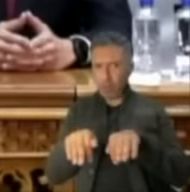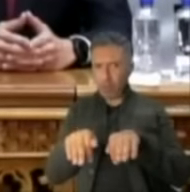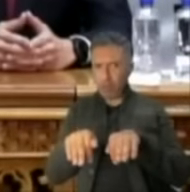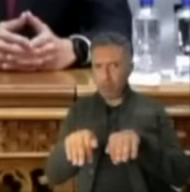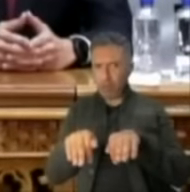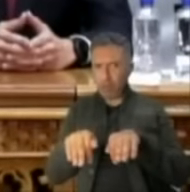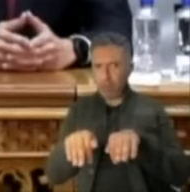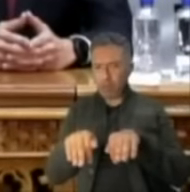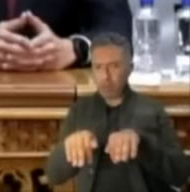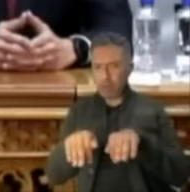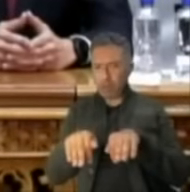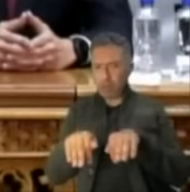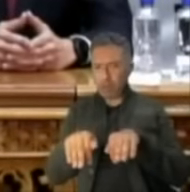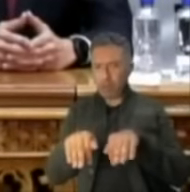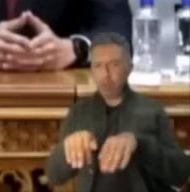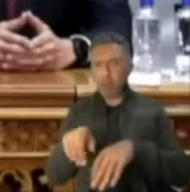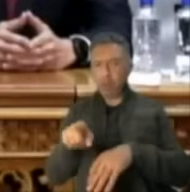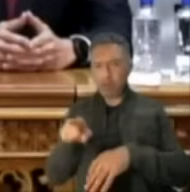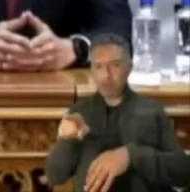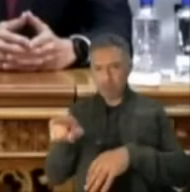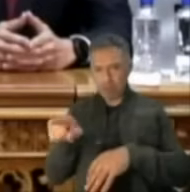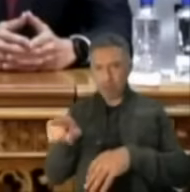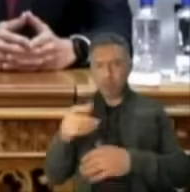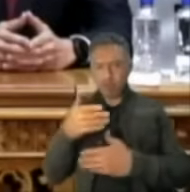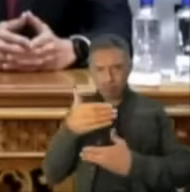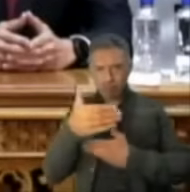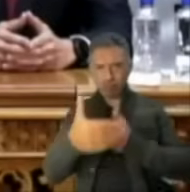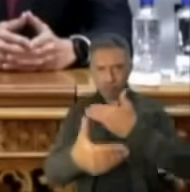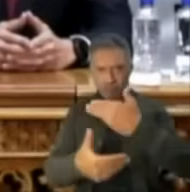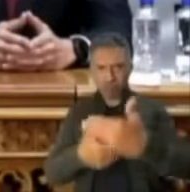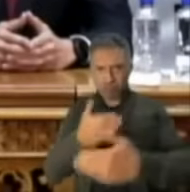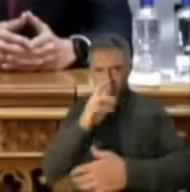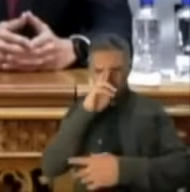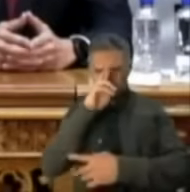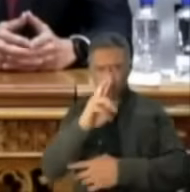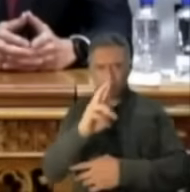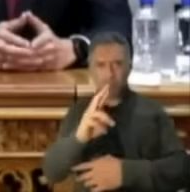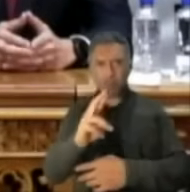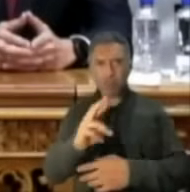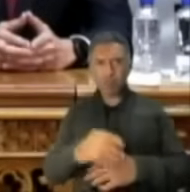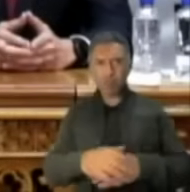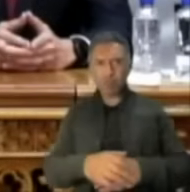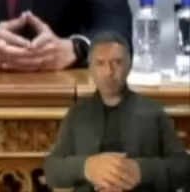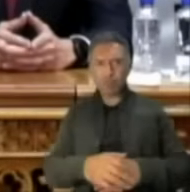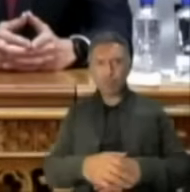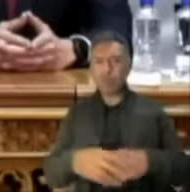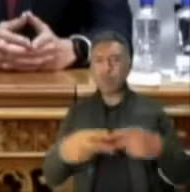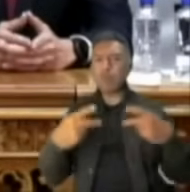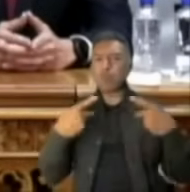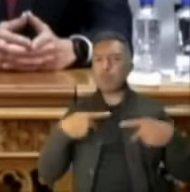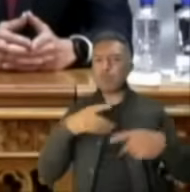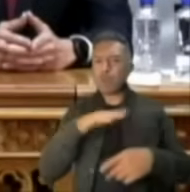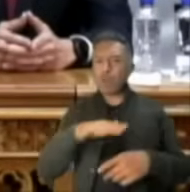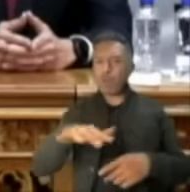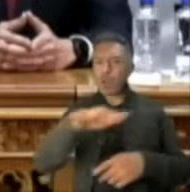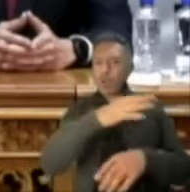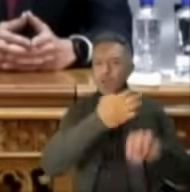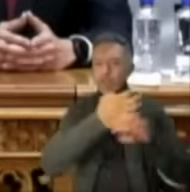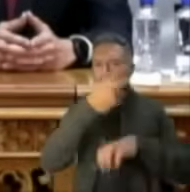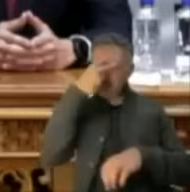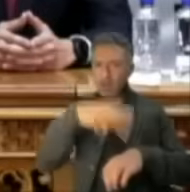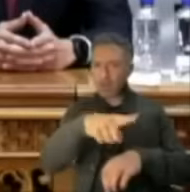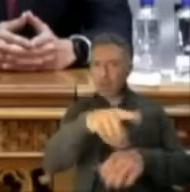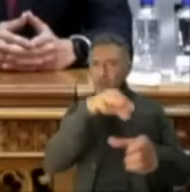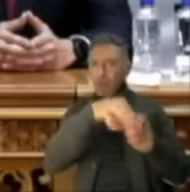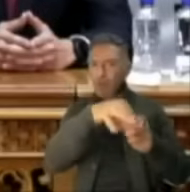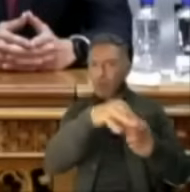actuó con mucho respeto a la voluntad de los mexiquenses. Eso